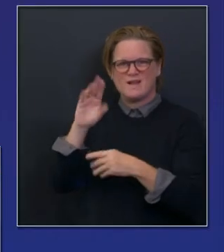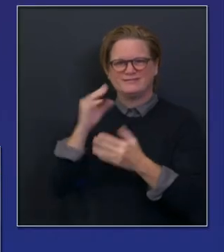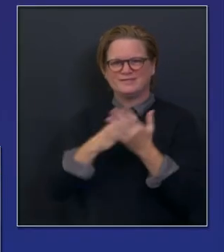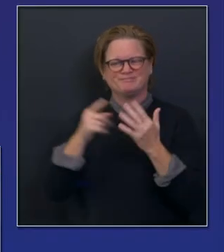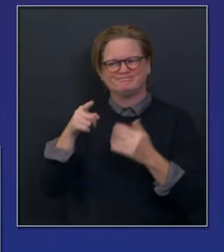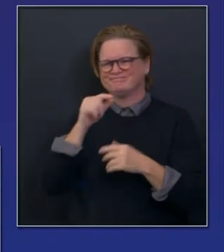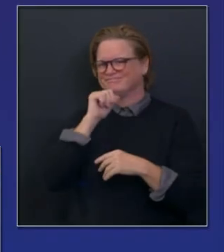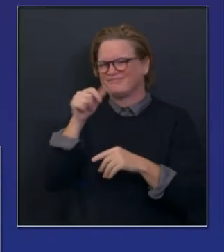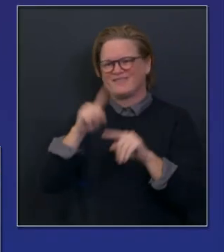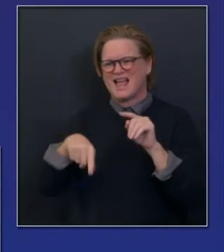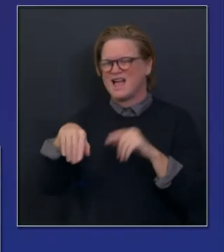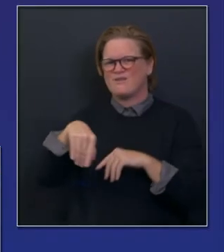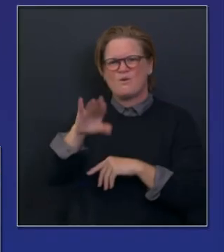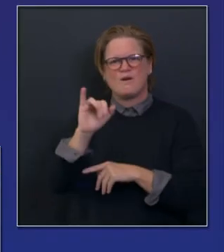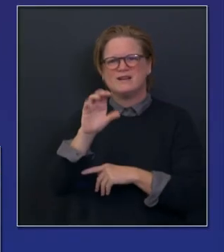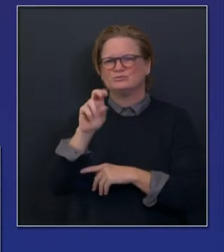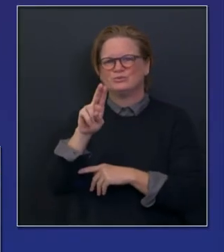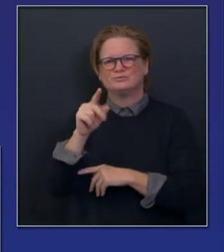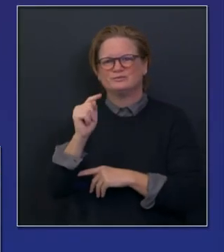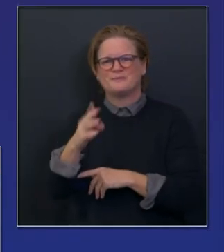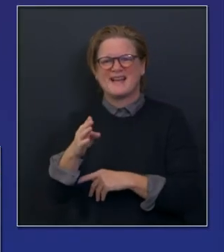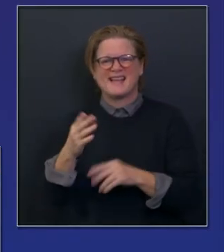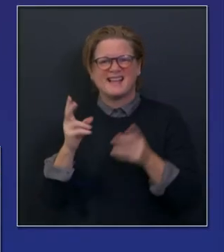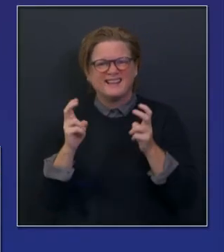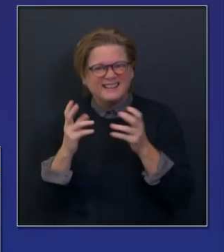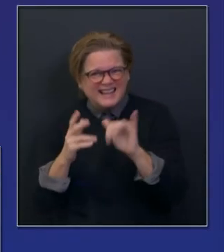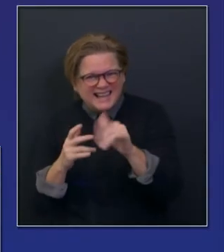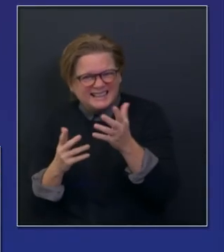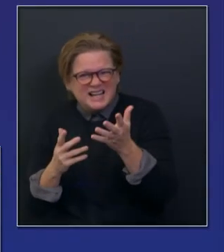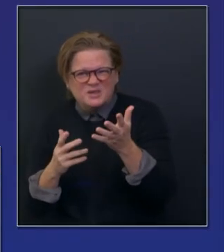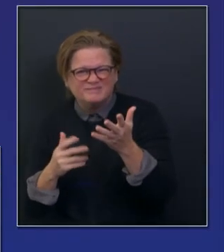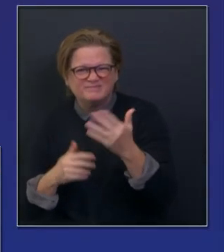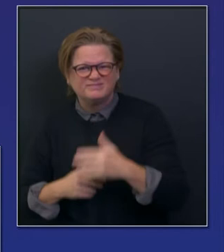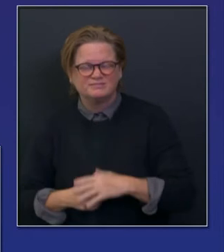esta transparencia sobre las capacidades actuales para